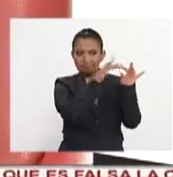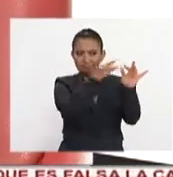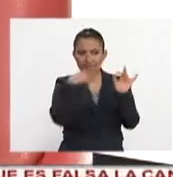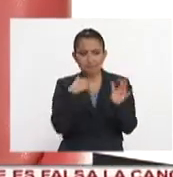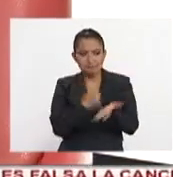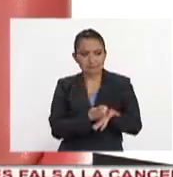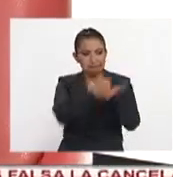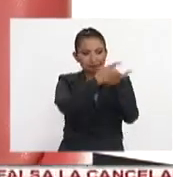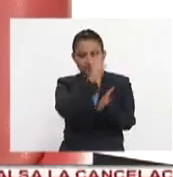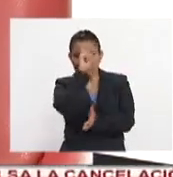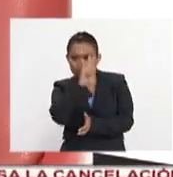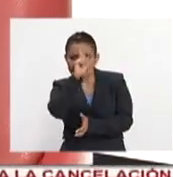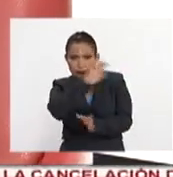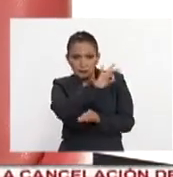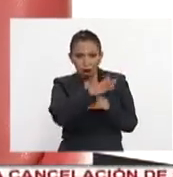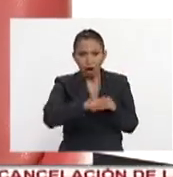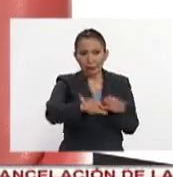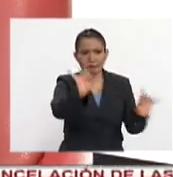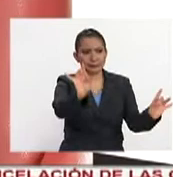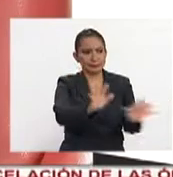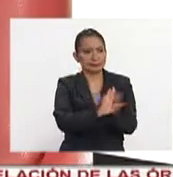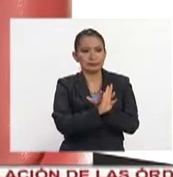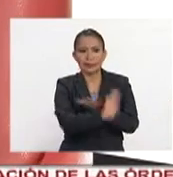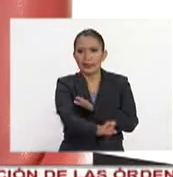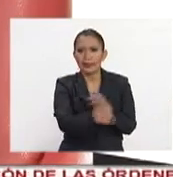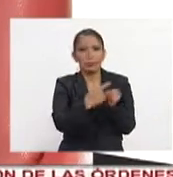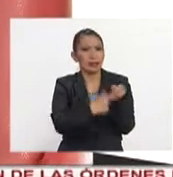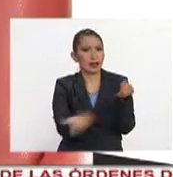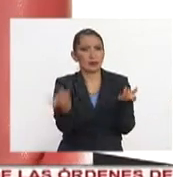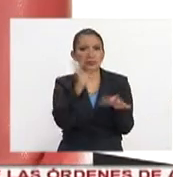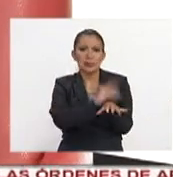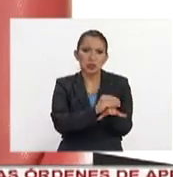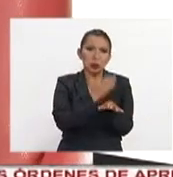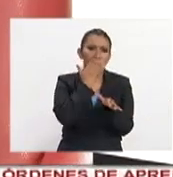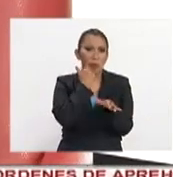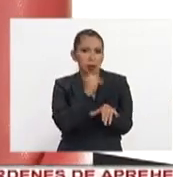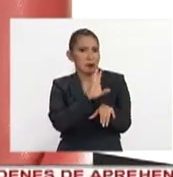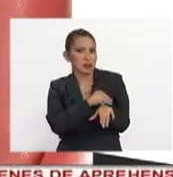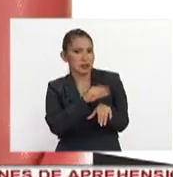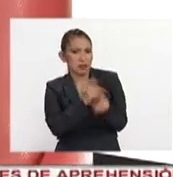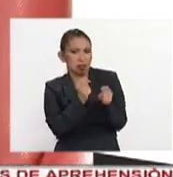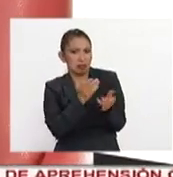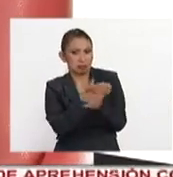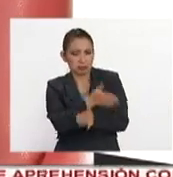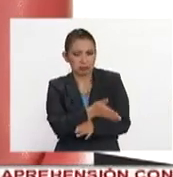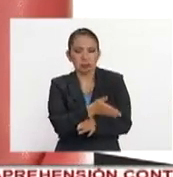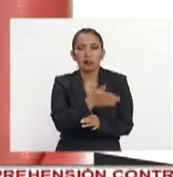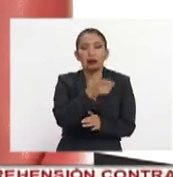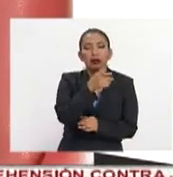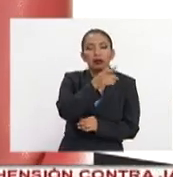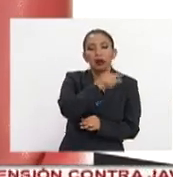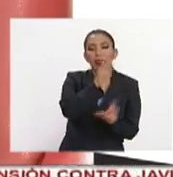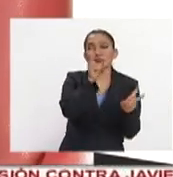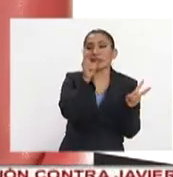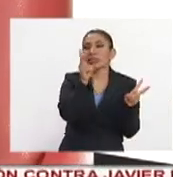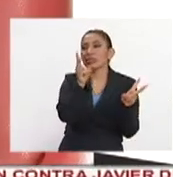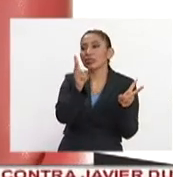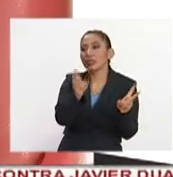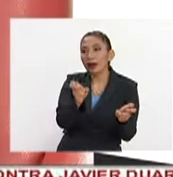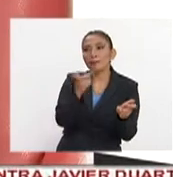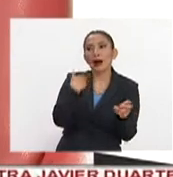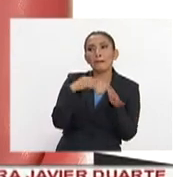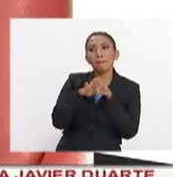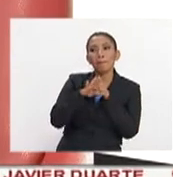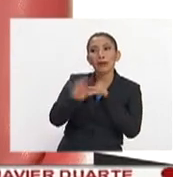dar asistencia a todo tipo de migrantes, ya sean no documentados o documentados. En el tema de